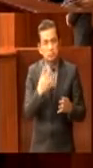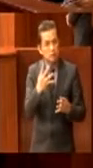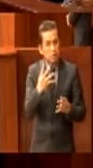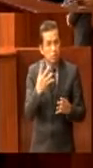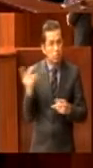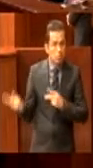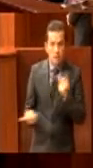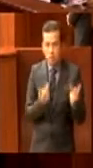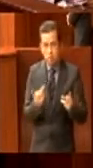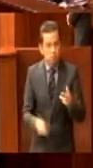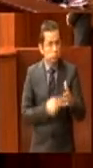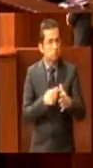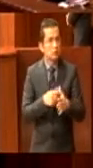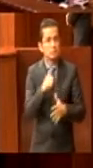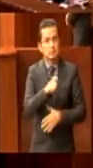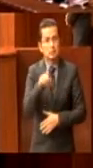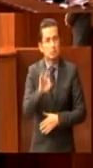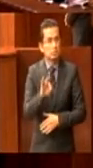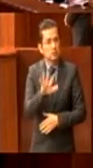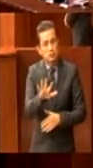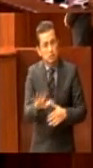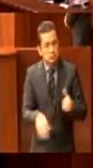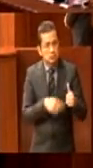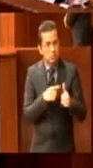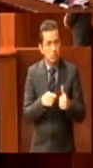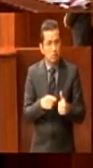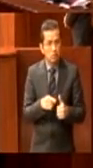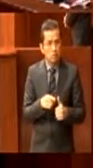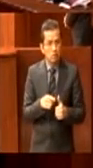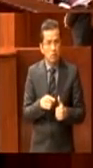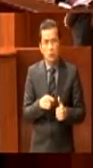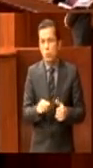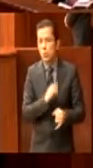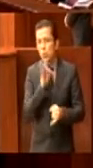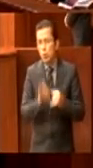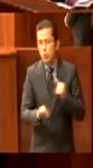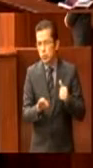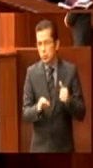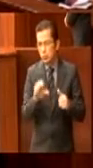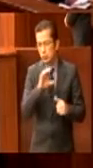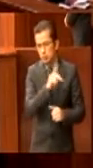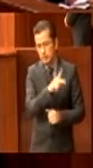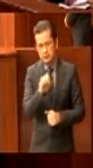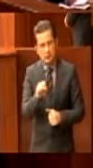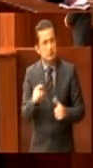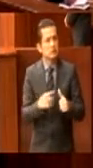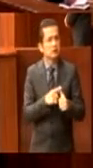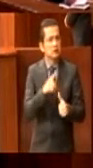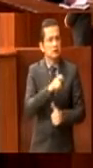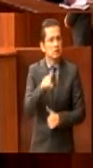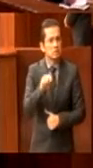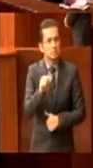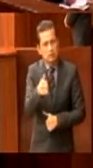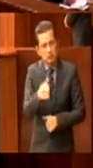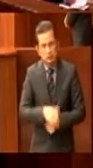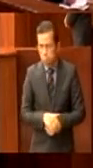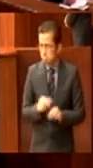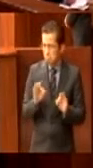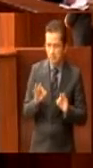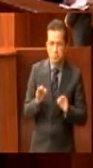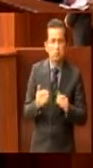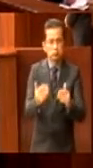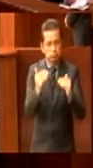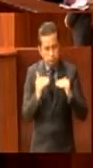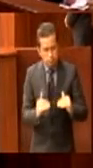preguntó el 175 el último central 176 perfecto